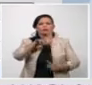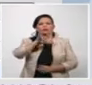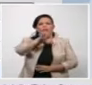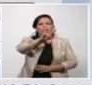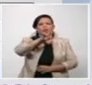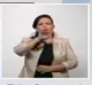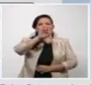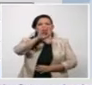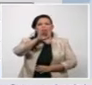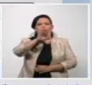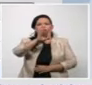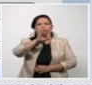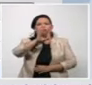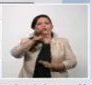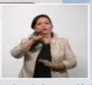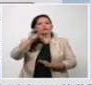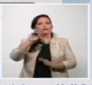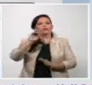109.908.344